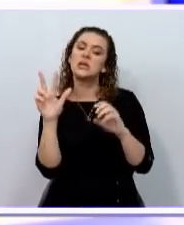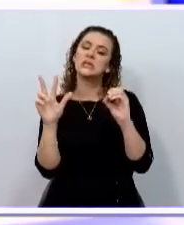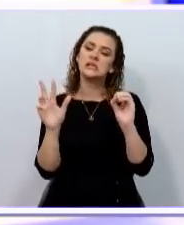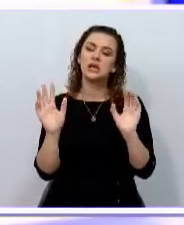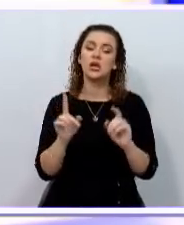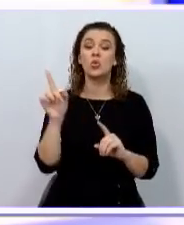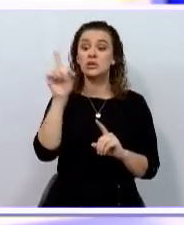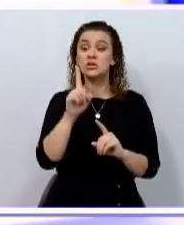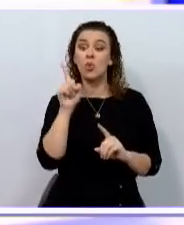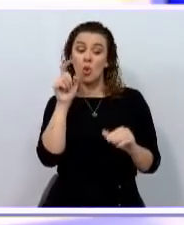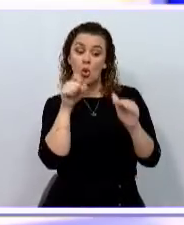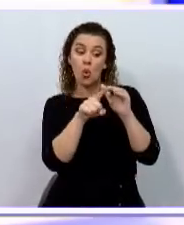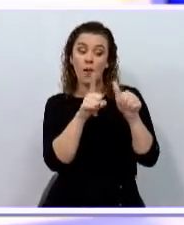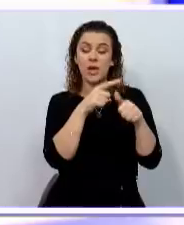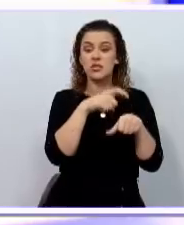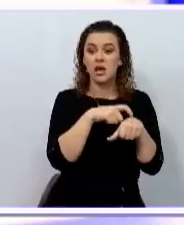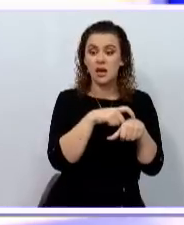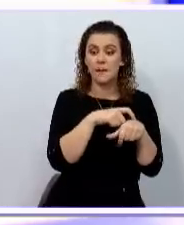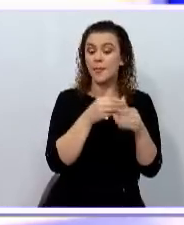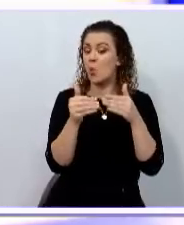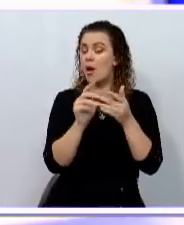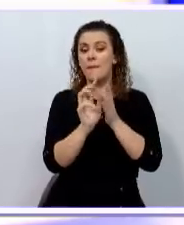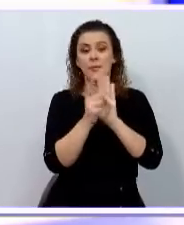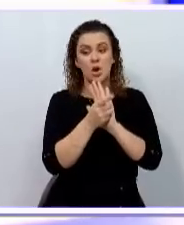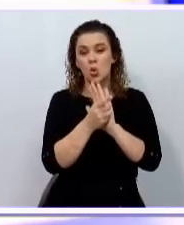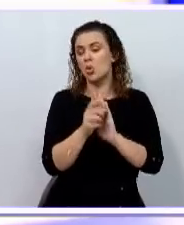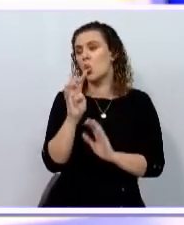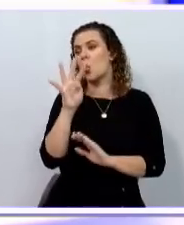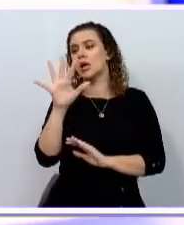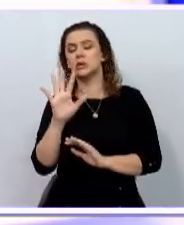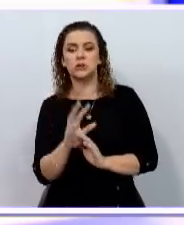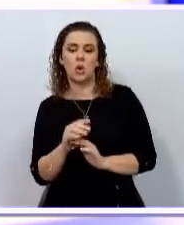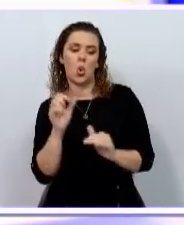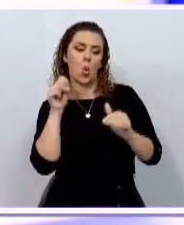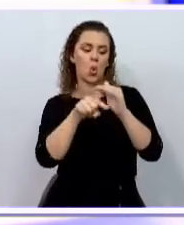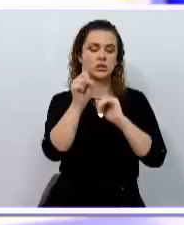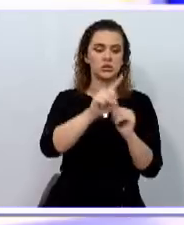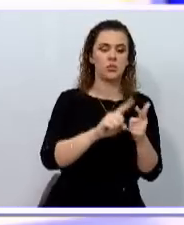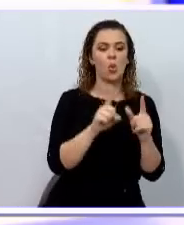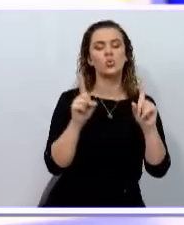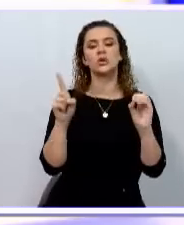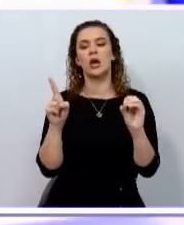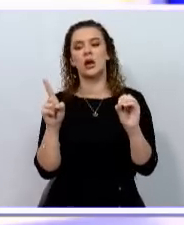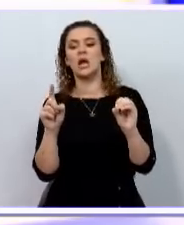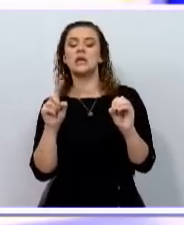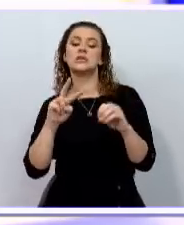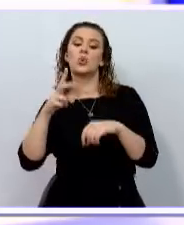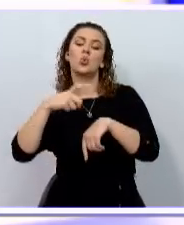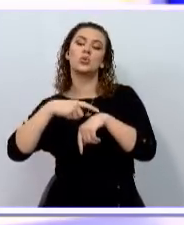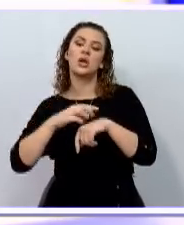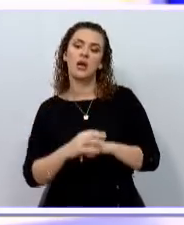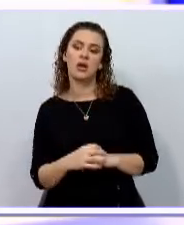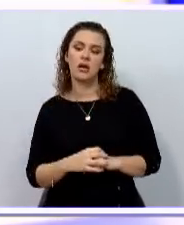a cero Saprissa metió un gol en el primer tiempo a Cualquier minuto minuto 45 gol de Saprissa 1-0 el segundo tiempo